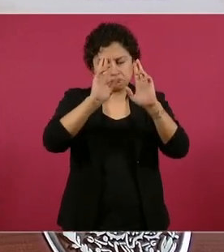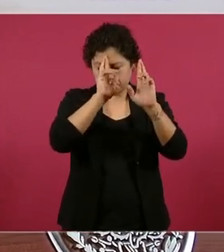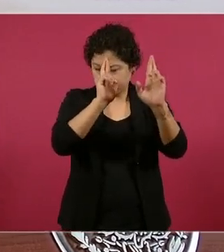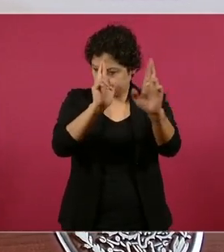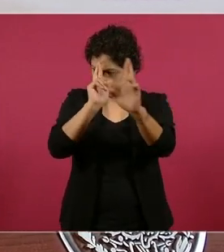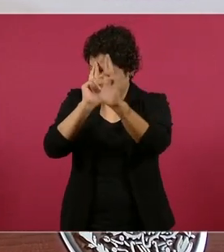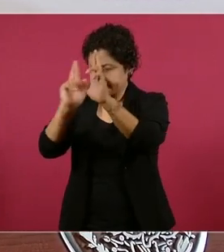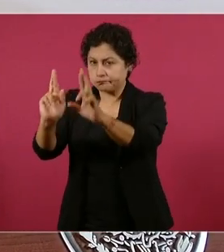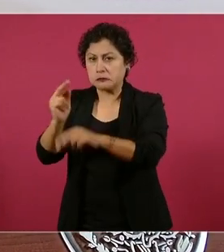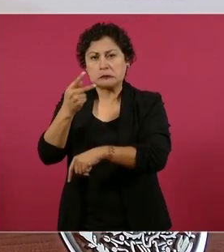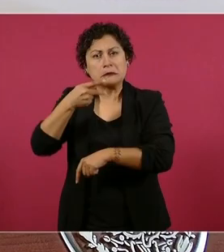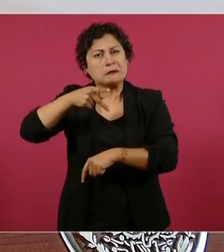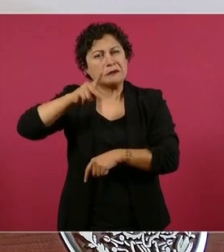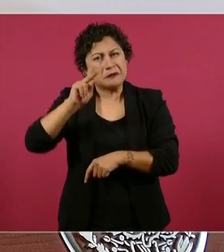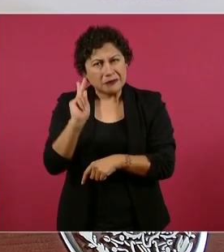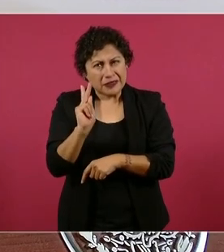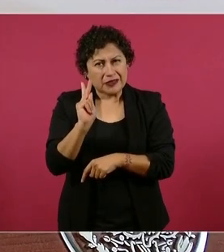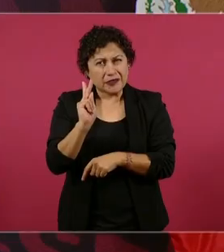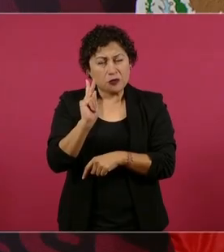cultural